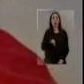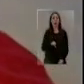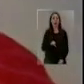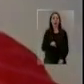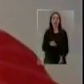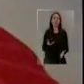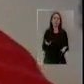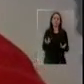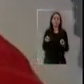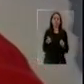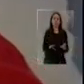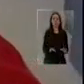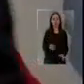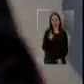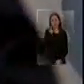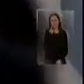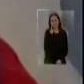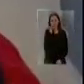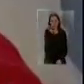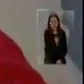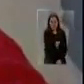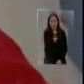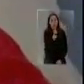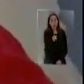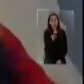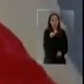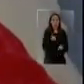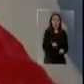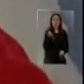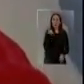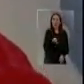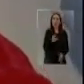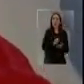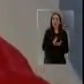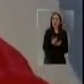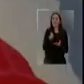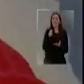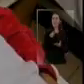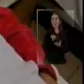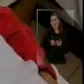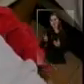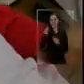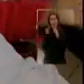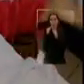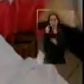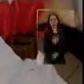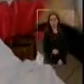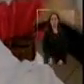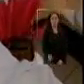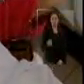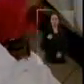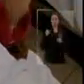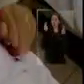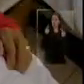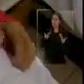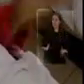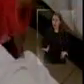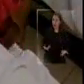pasa bastante. Pero miren, lo pasa más mal acá, pórtese bien para que vuelva para la casa. Pero si estoy